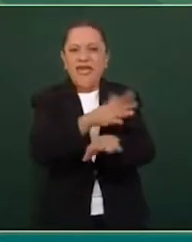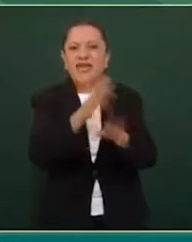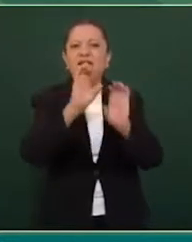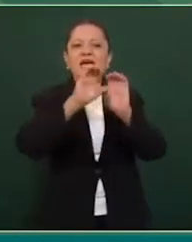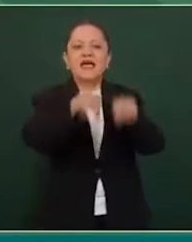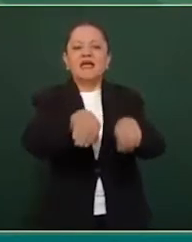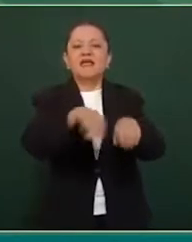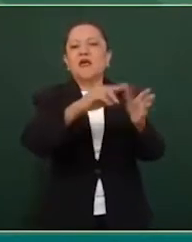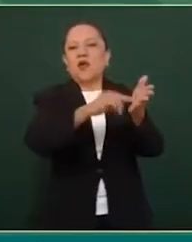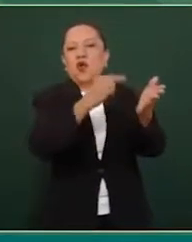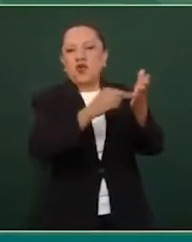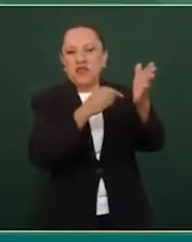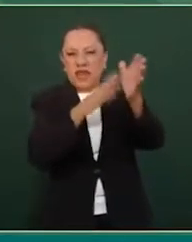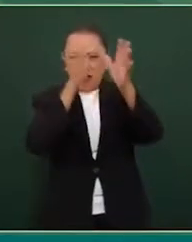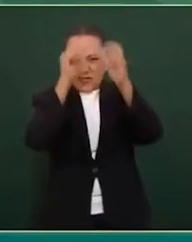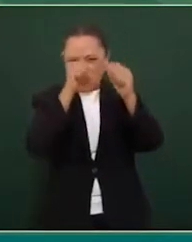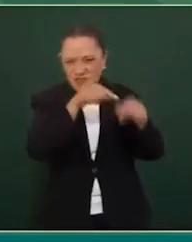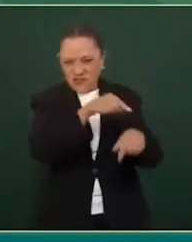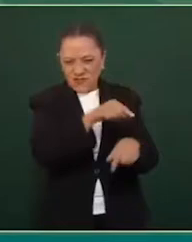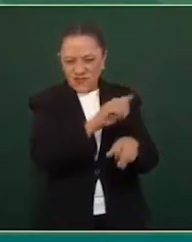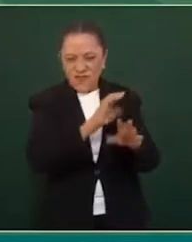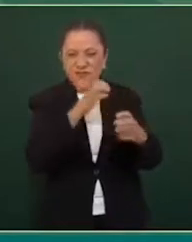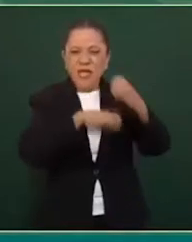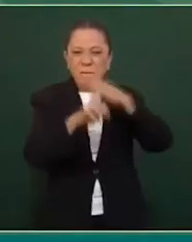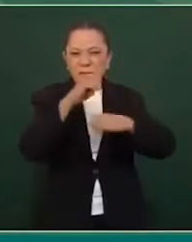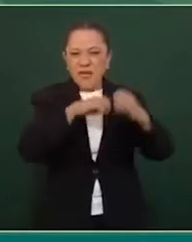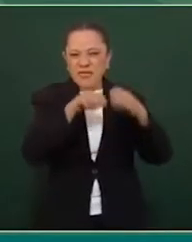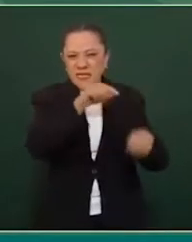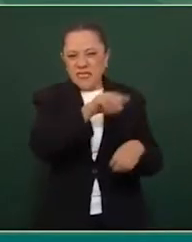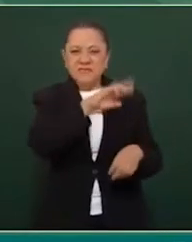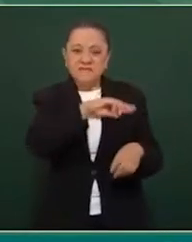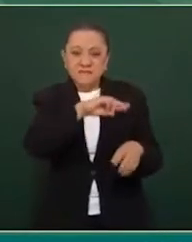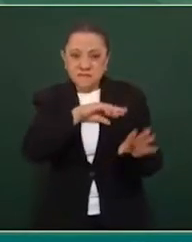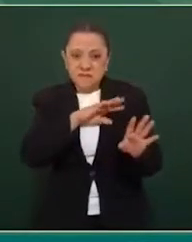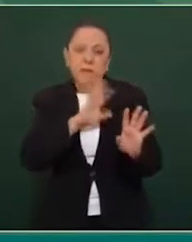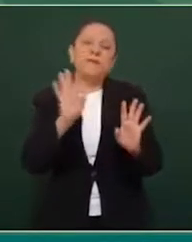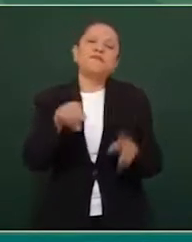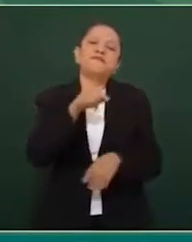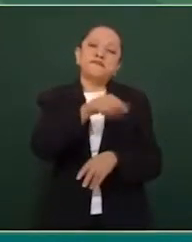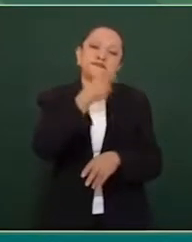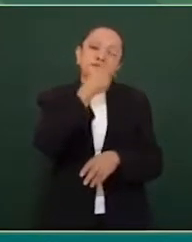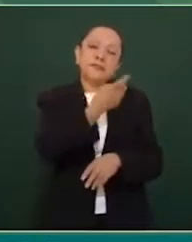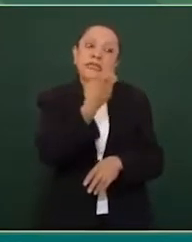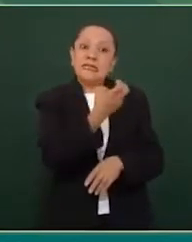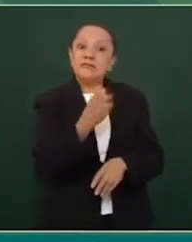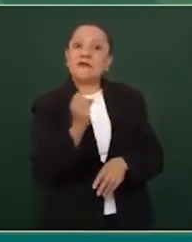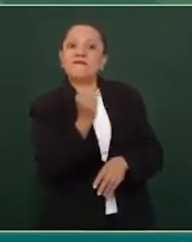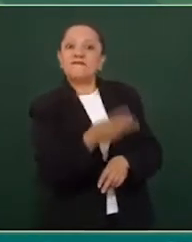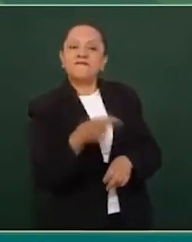lo que sostienen los que mantienen privilegios